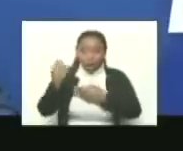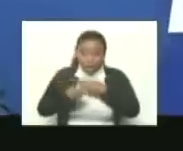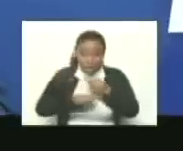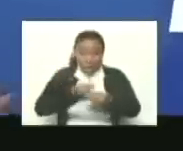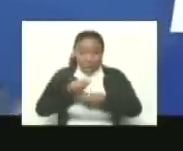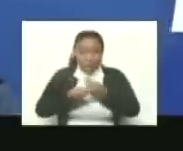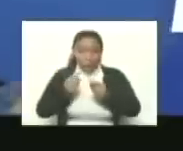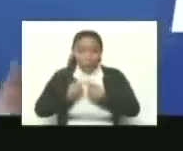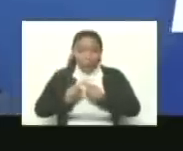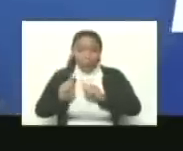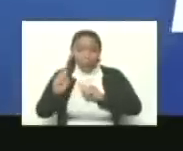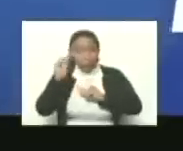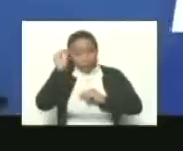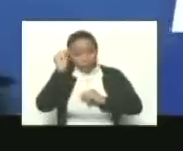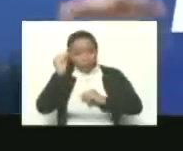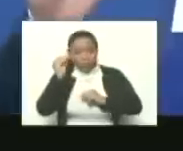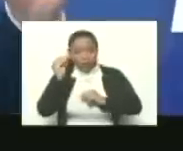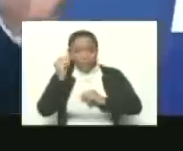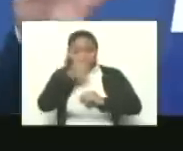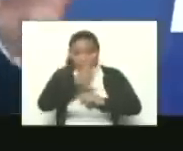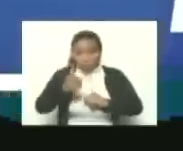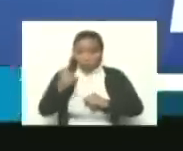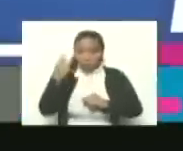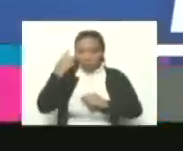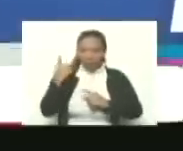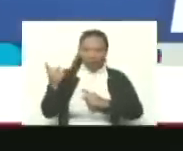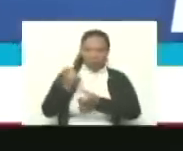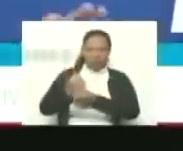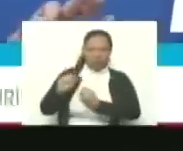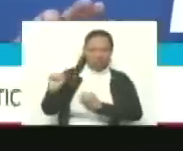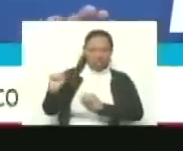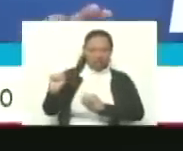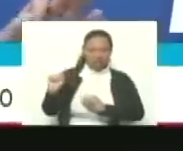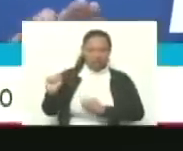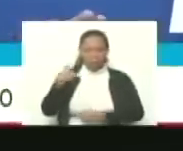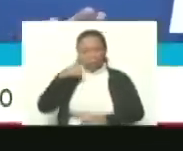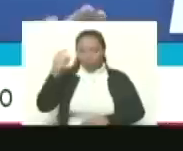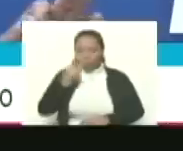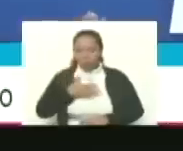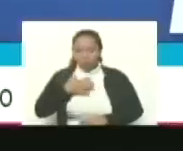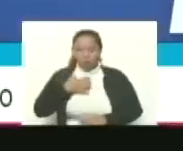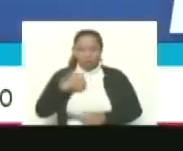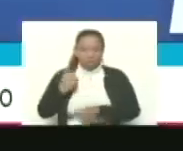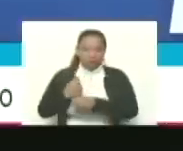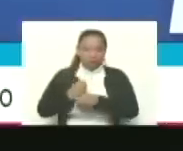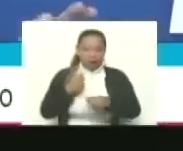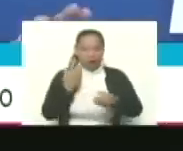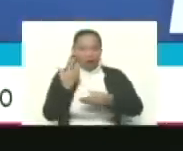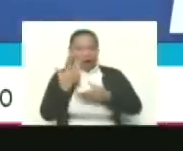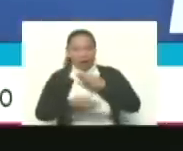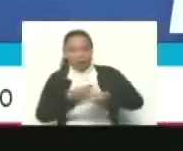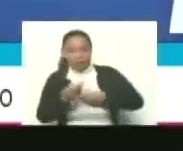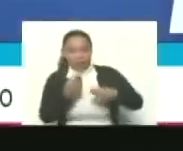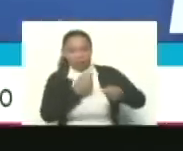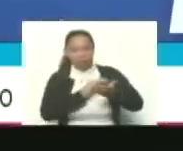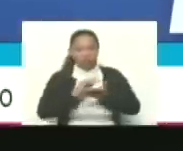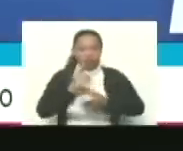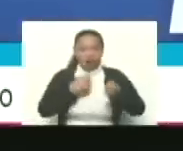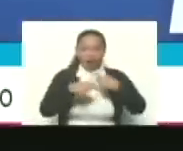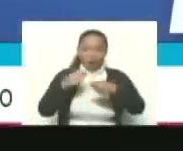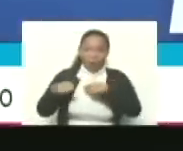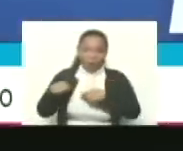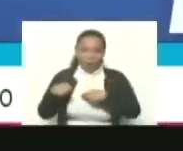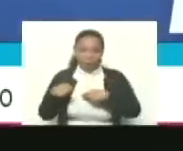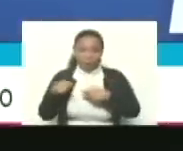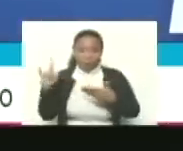que otros pensaron que era imposible. Más de 15 años sin operaciones comerciales el aeropuerto de Mérida, el